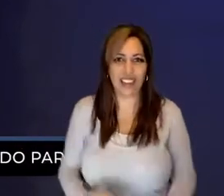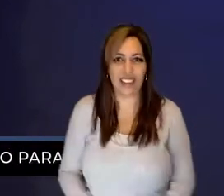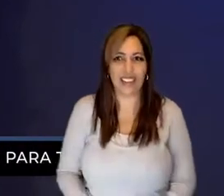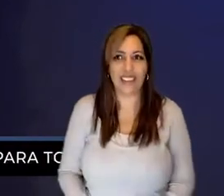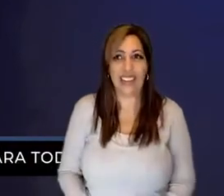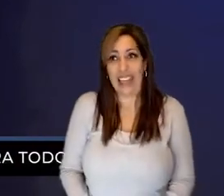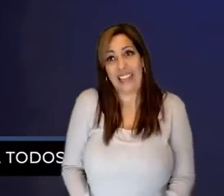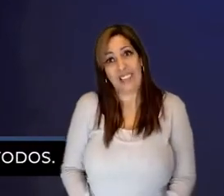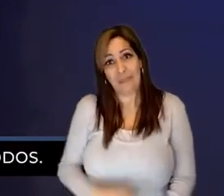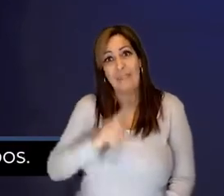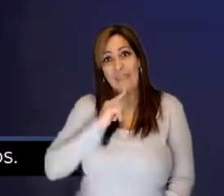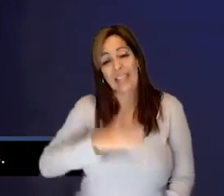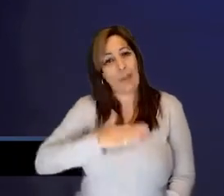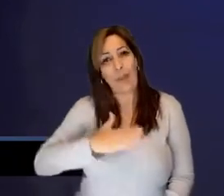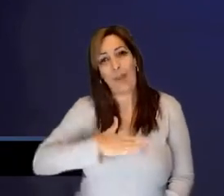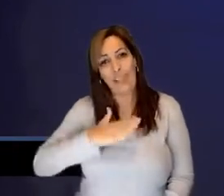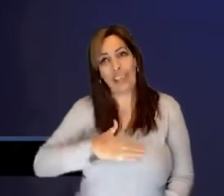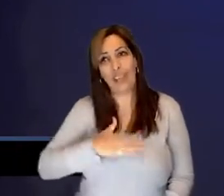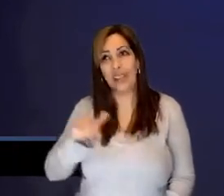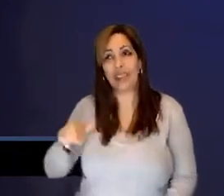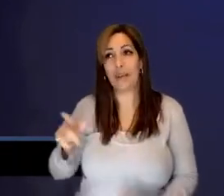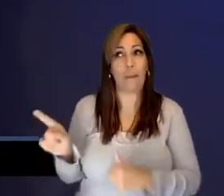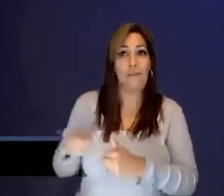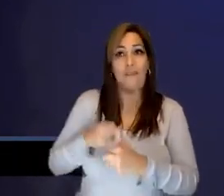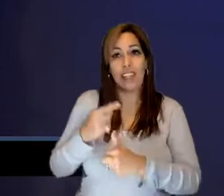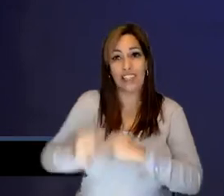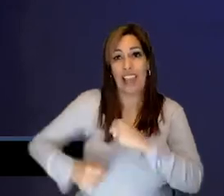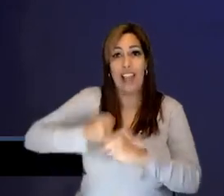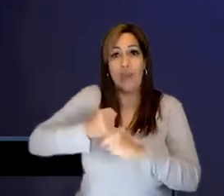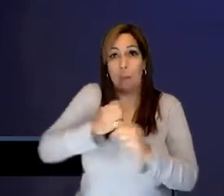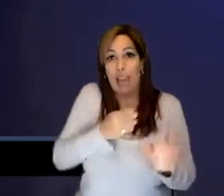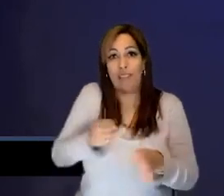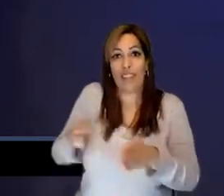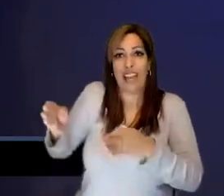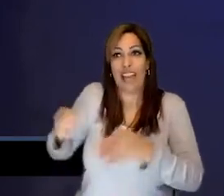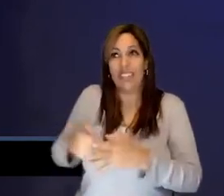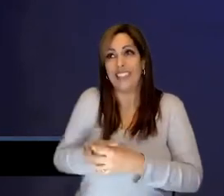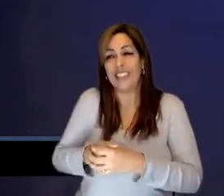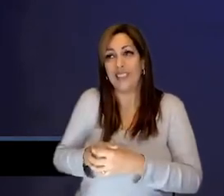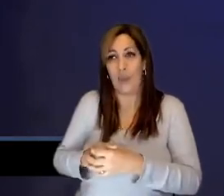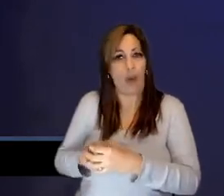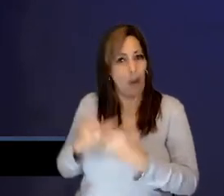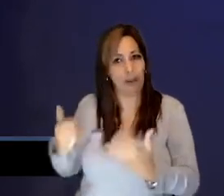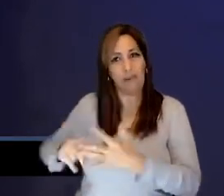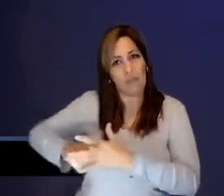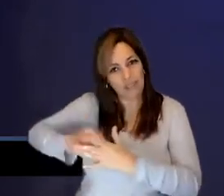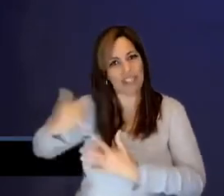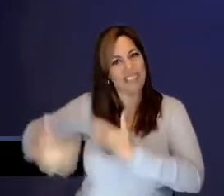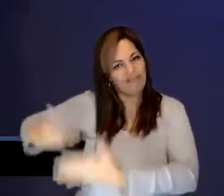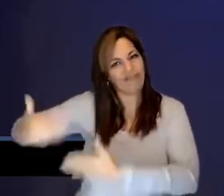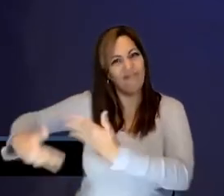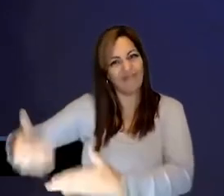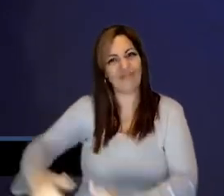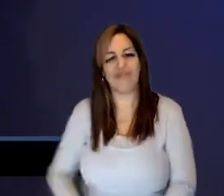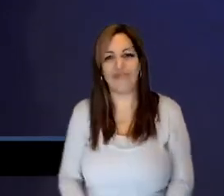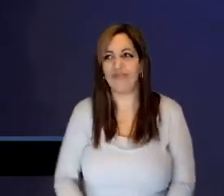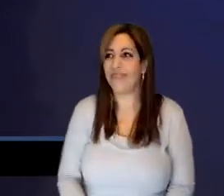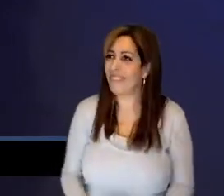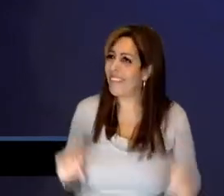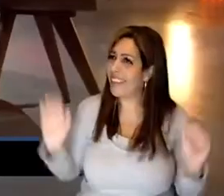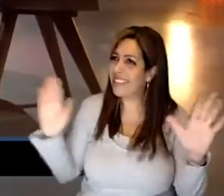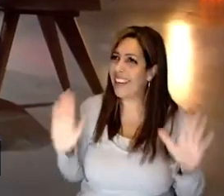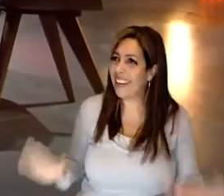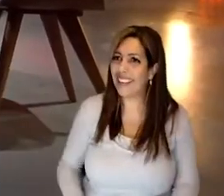cosas. Así es que estamos bien, bien contentos de este primer año, de planificar, y como les dije, ahora vamos a arrancar a implementar todos esos